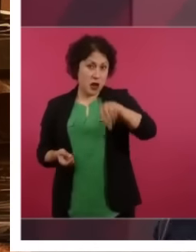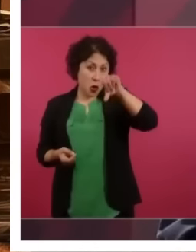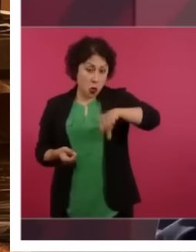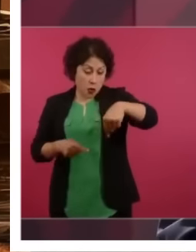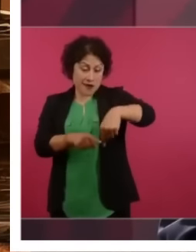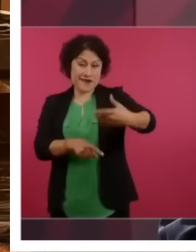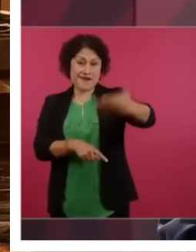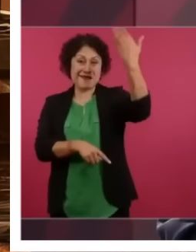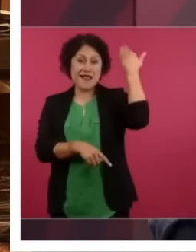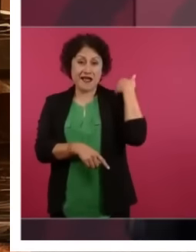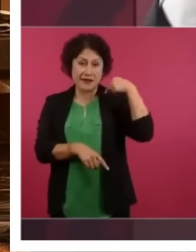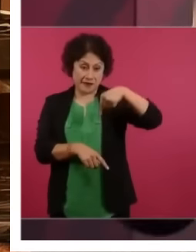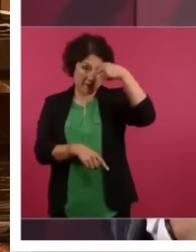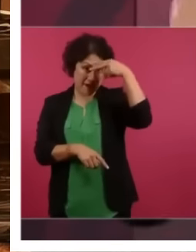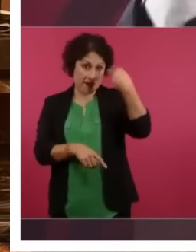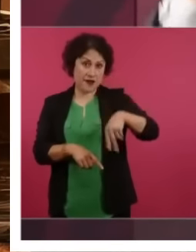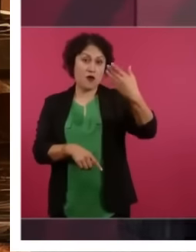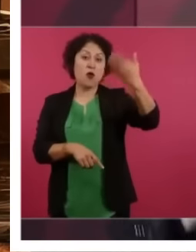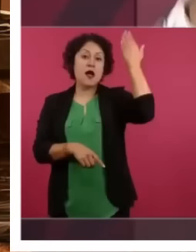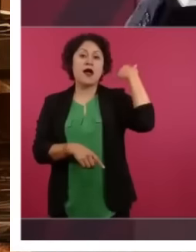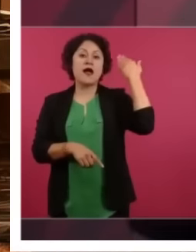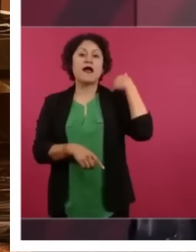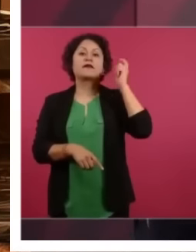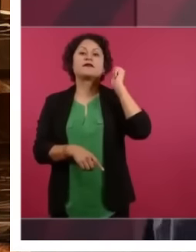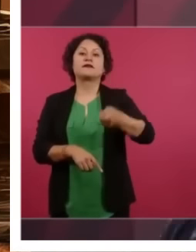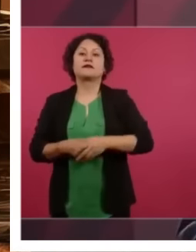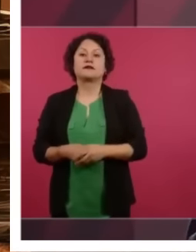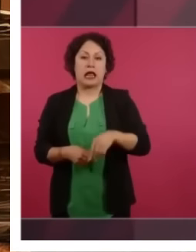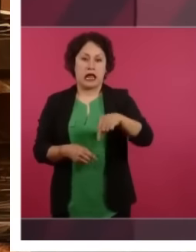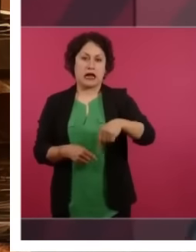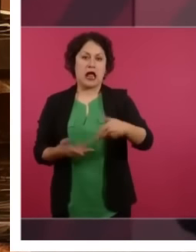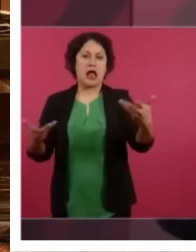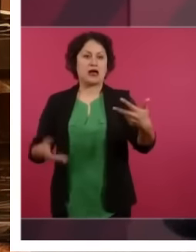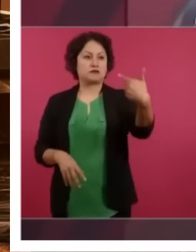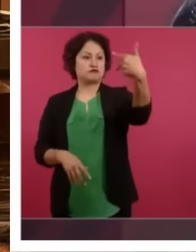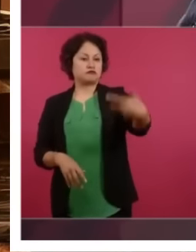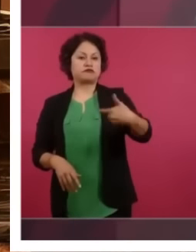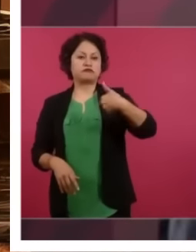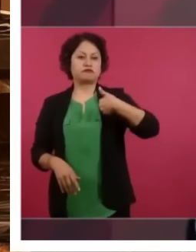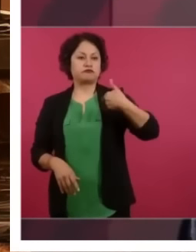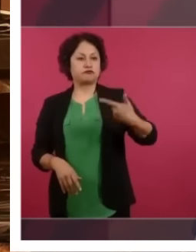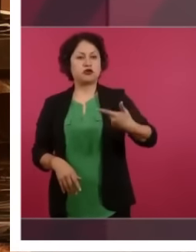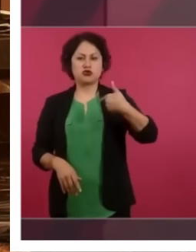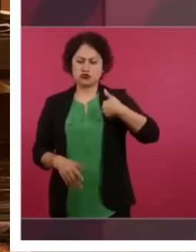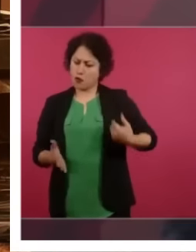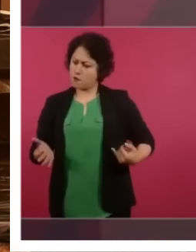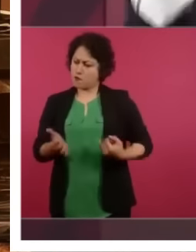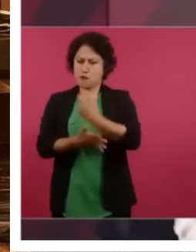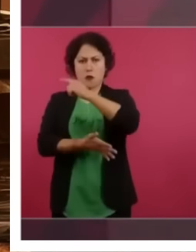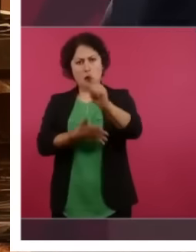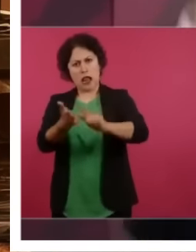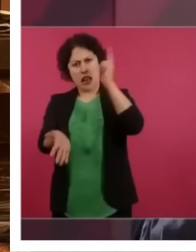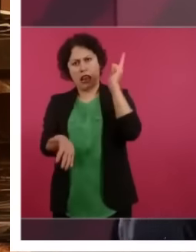la cámara. No me va a temblar la mano. La ley es la ley. Muy bien. El